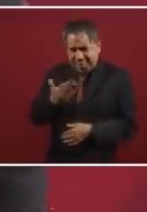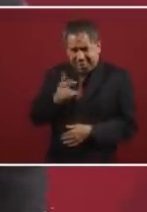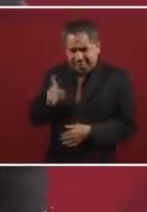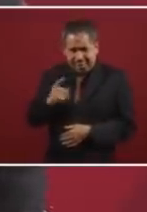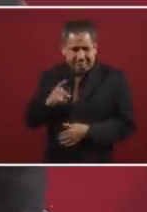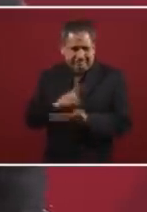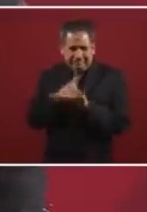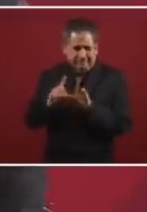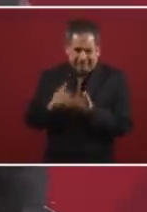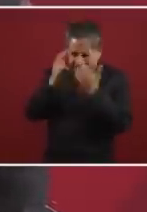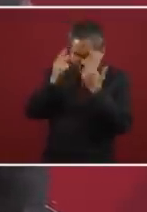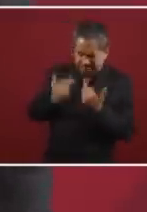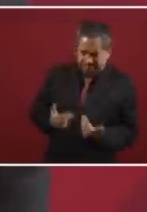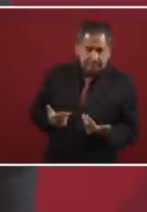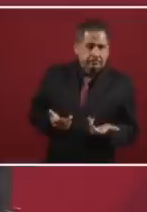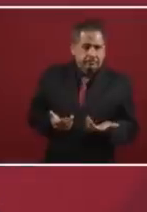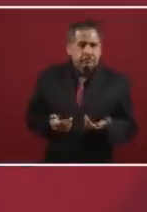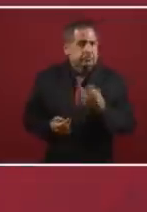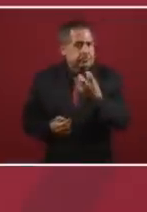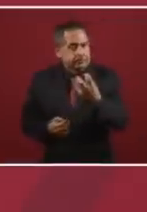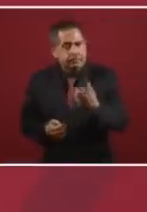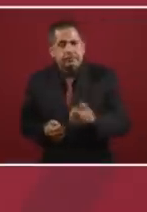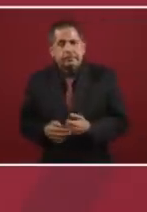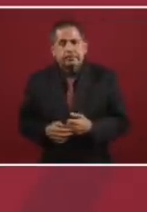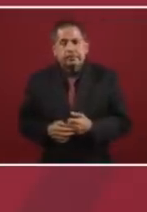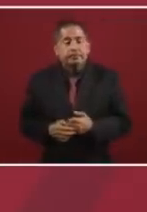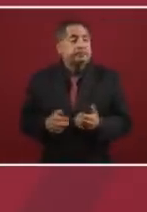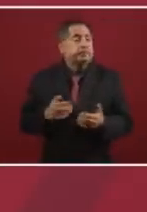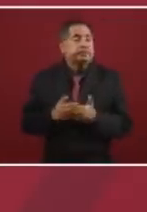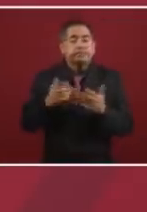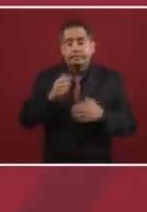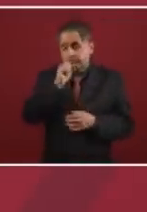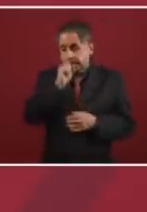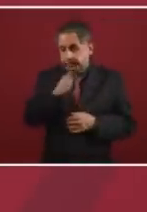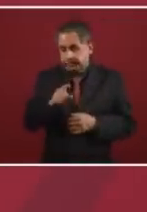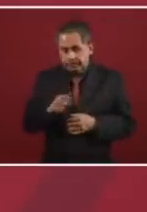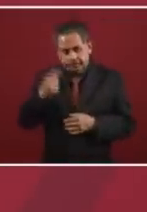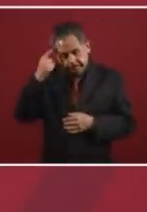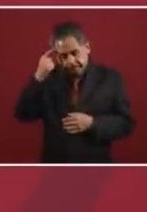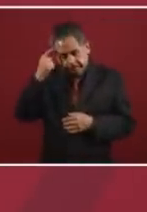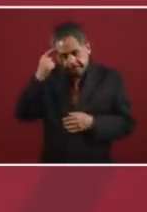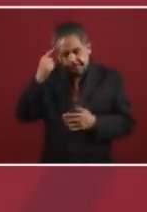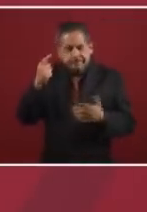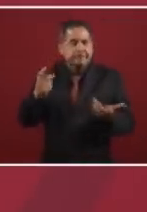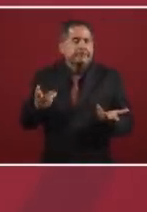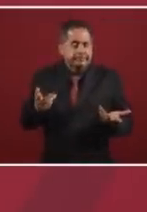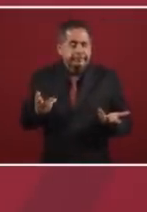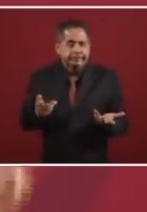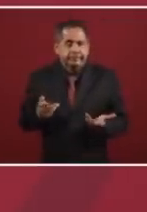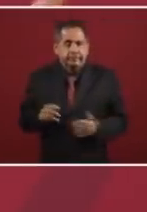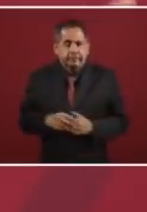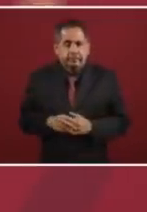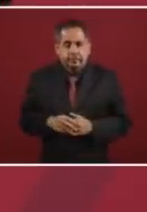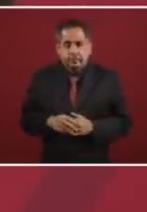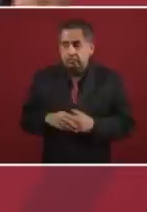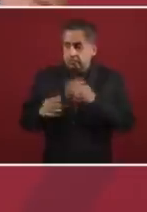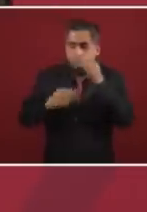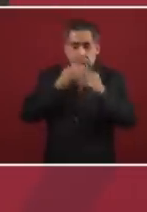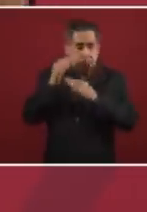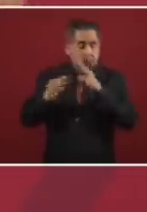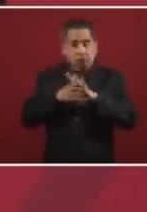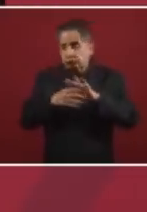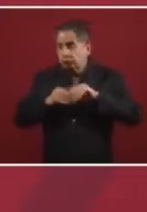adicciones llegamos también a la conclusión de que echar andar la